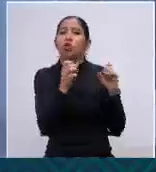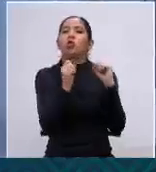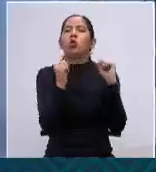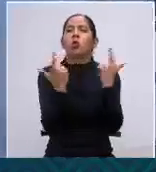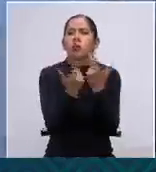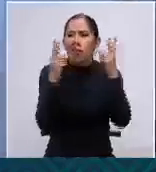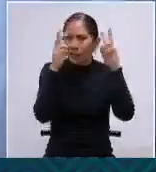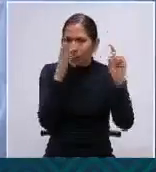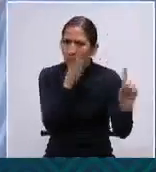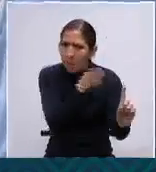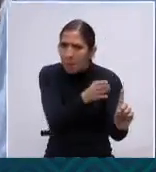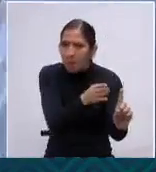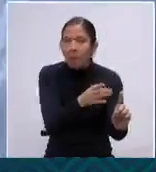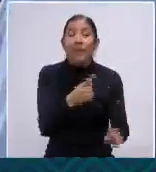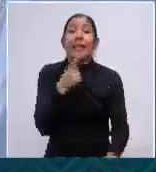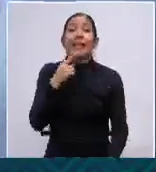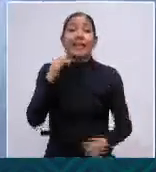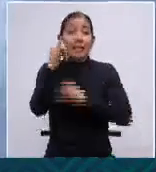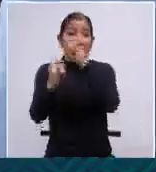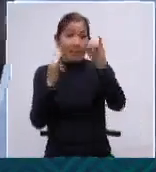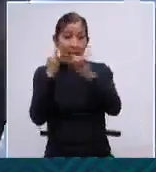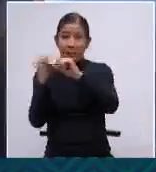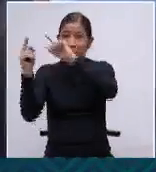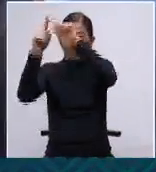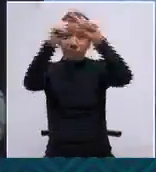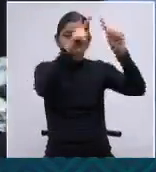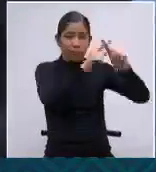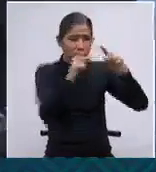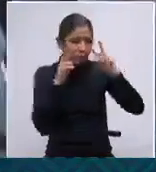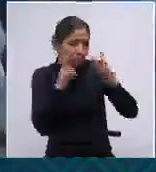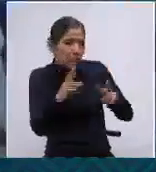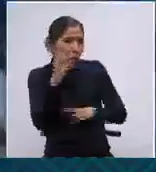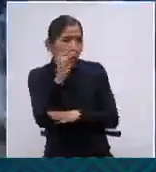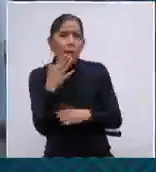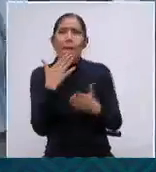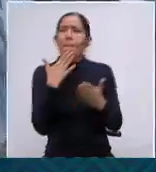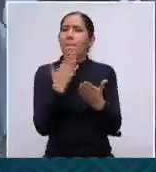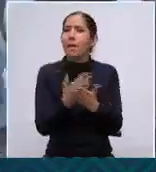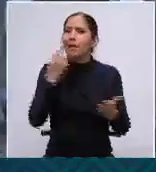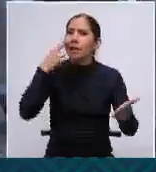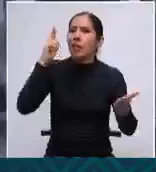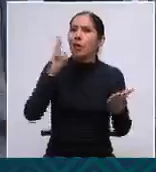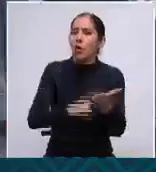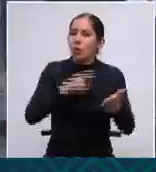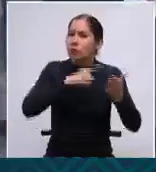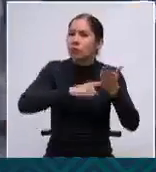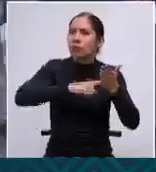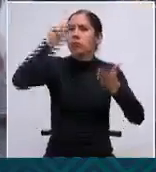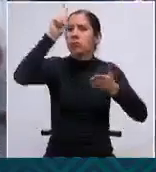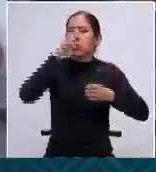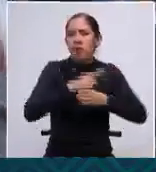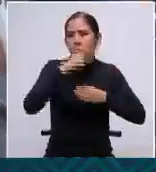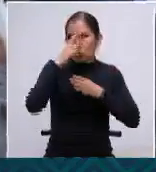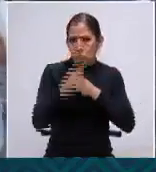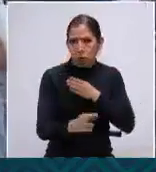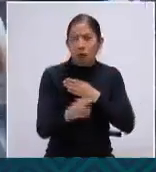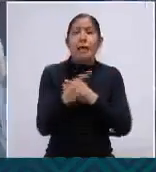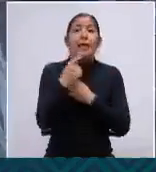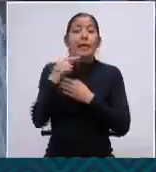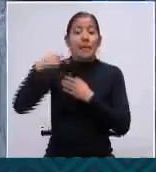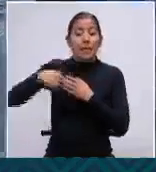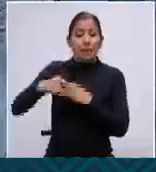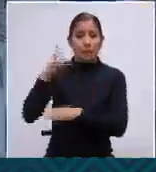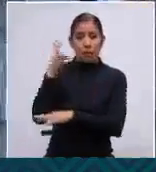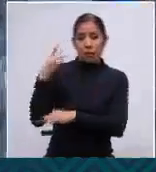que se reconoce a nivel internacional por los resultados obtenidos. Recordó al empresariado que el modelo económico social productivo genera